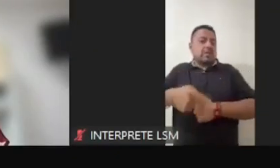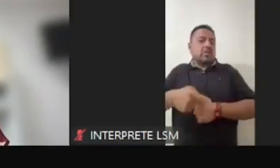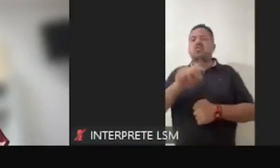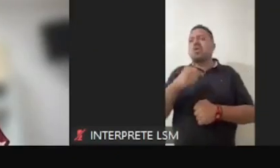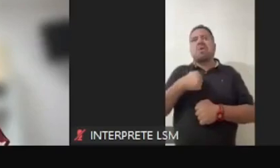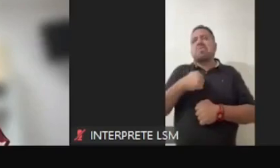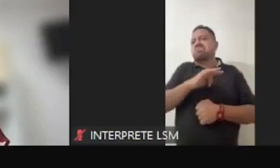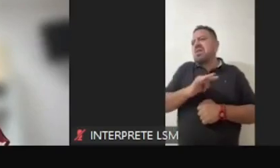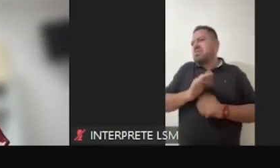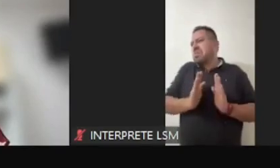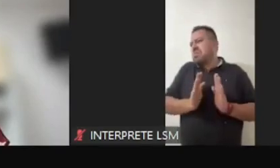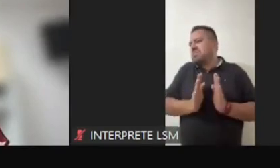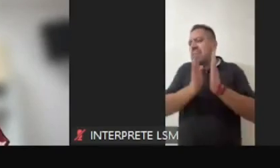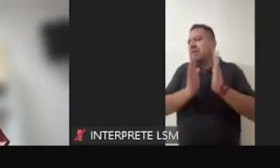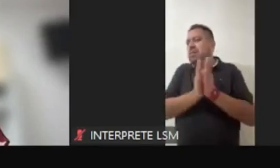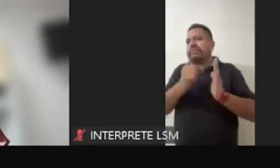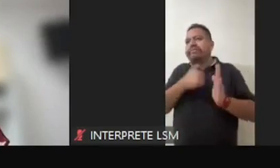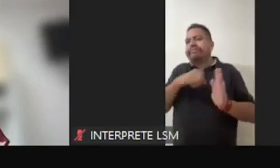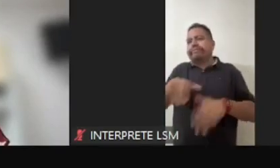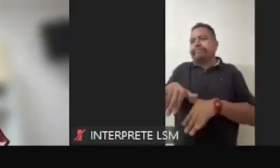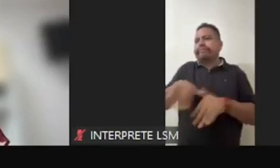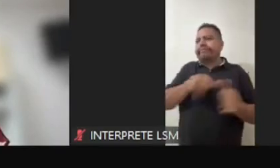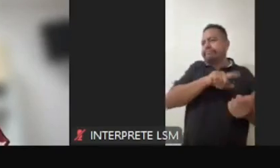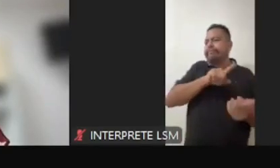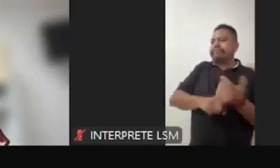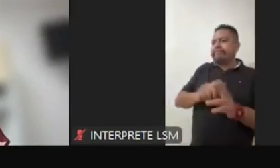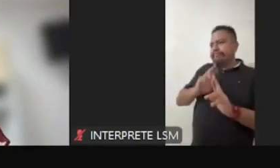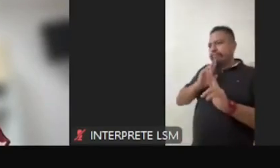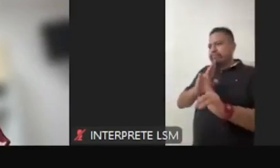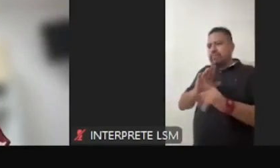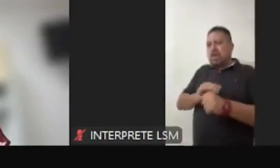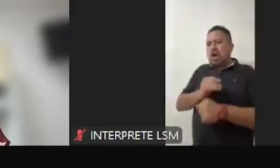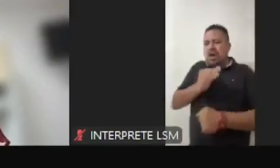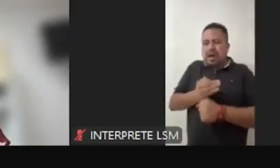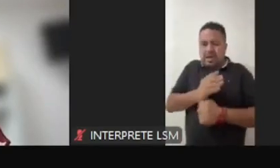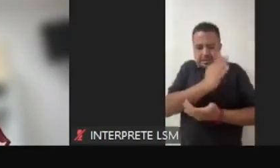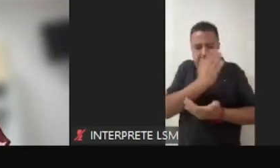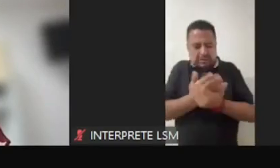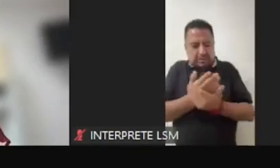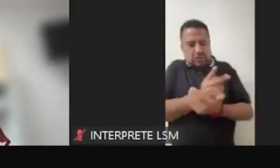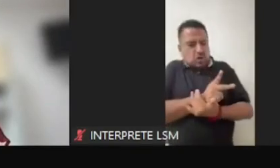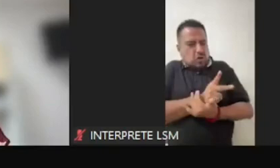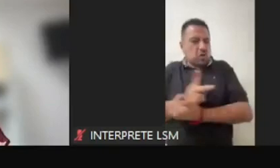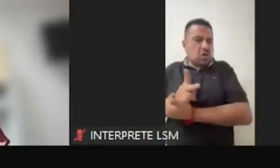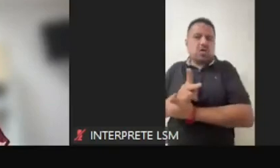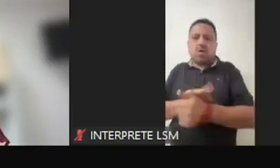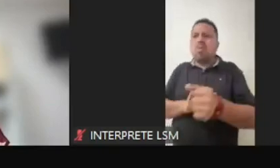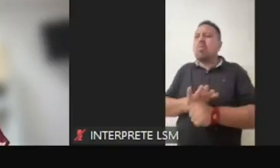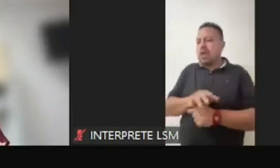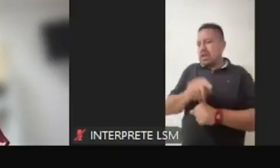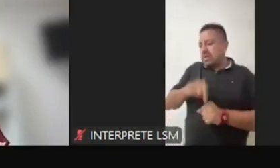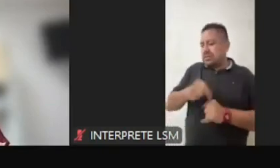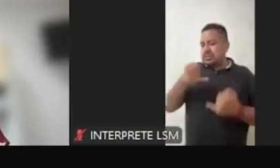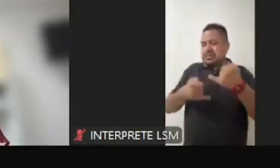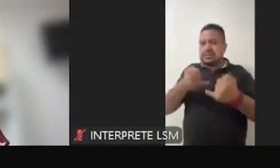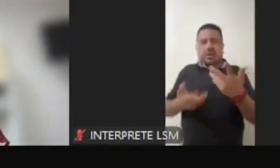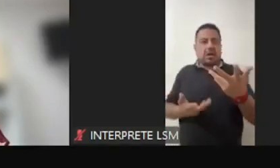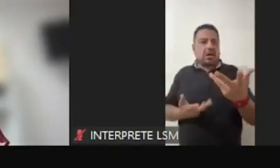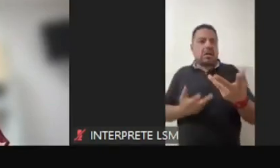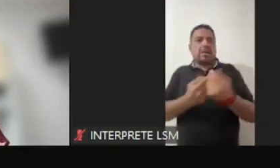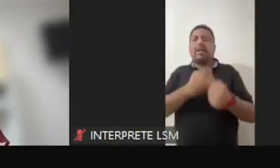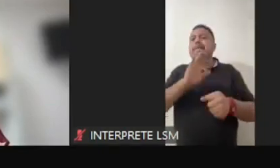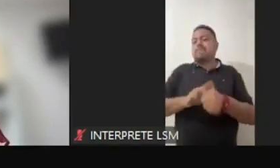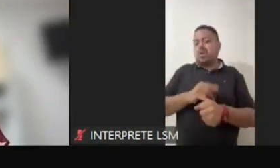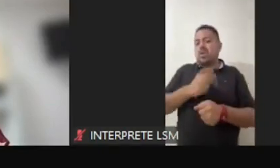puedo participar en la su deliberación y resolución por tratarse de expedientes en el que este tribunal Es parte por lo